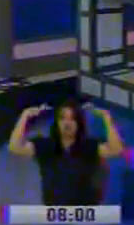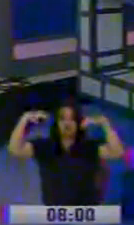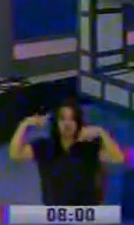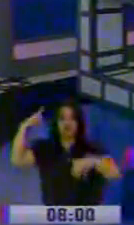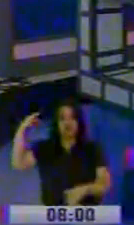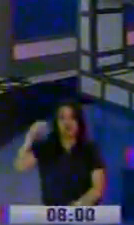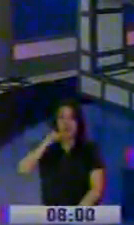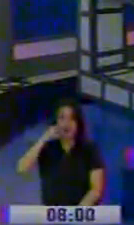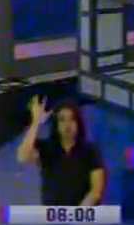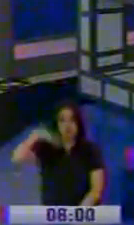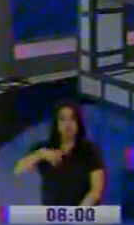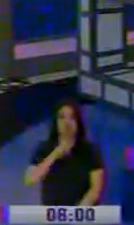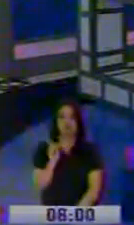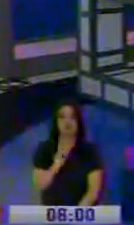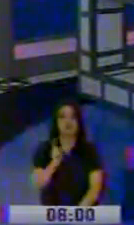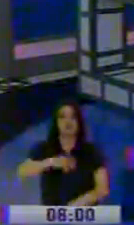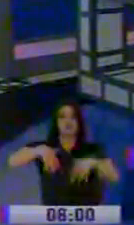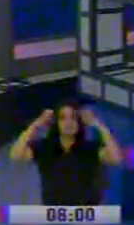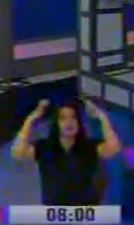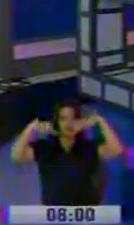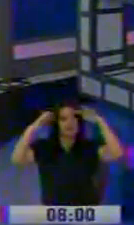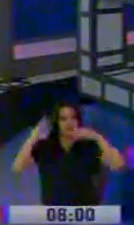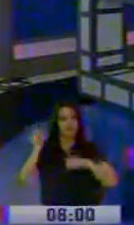llover, no va a llover.